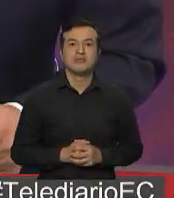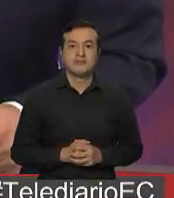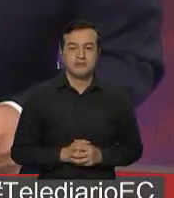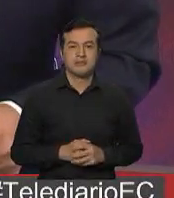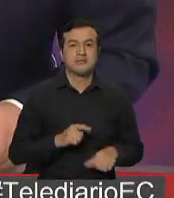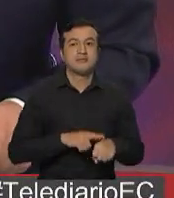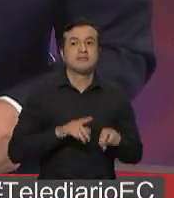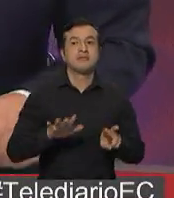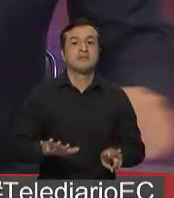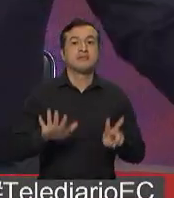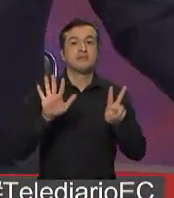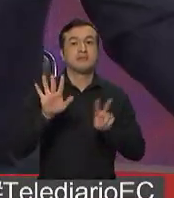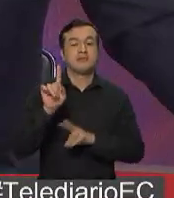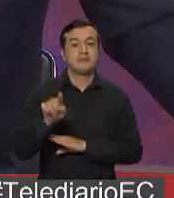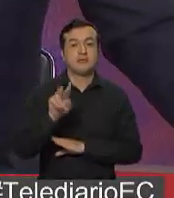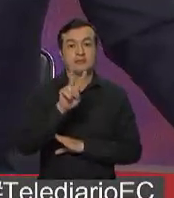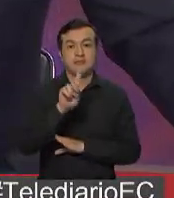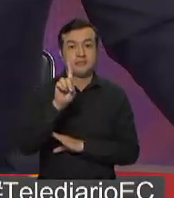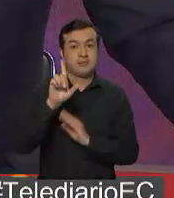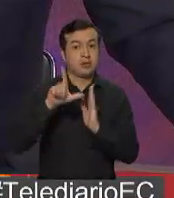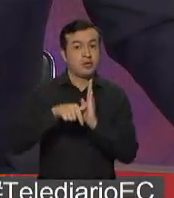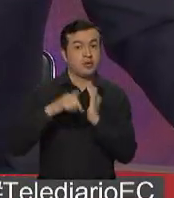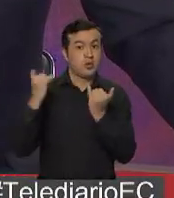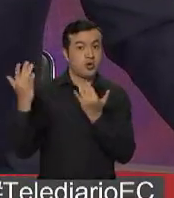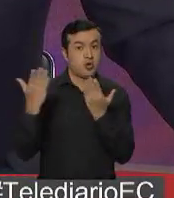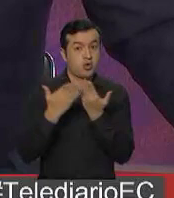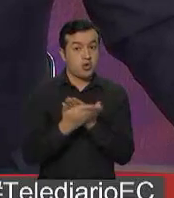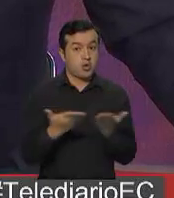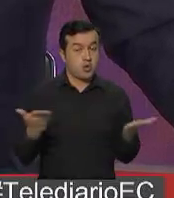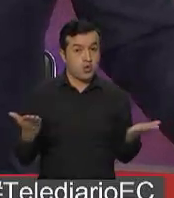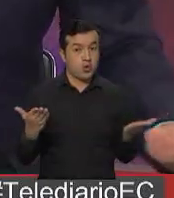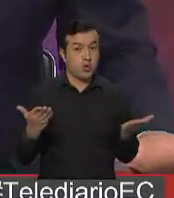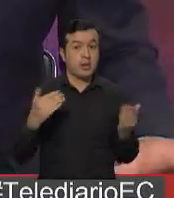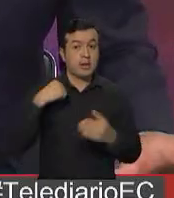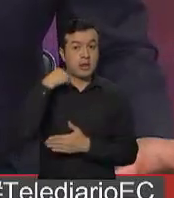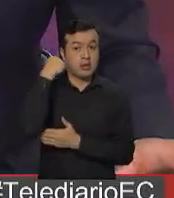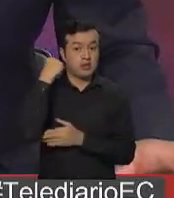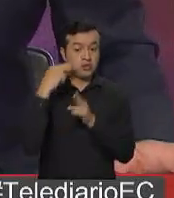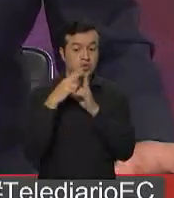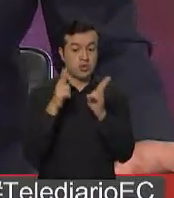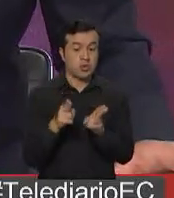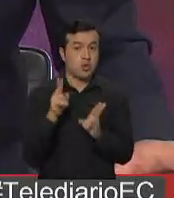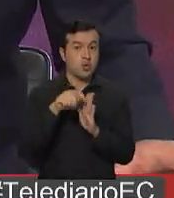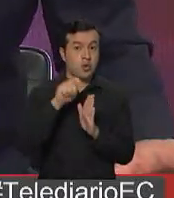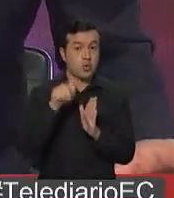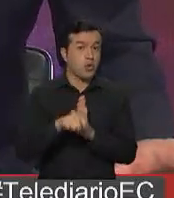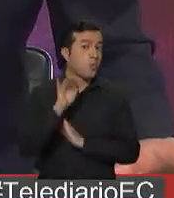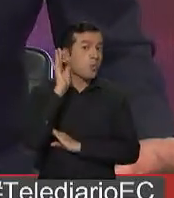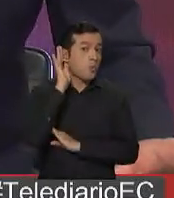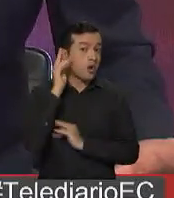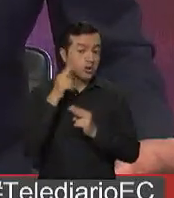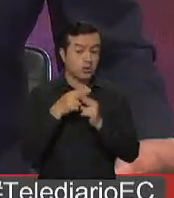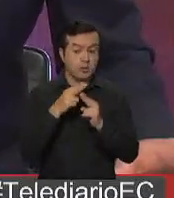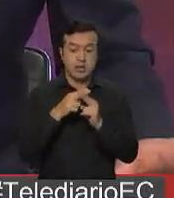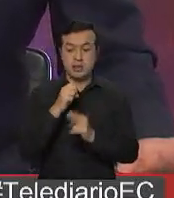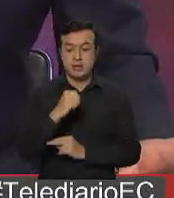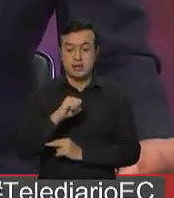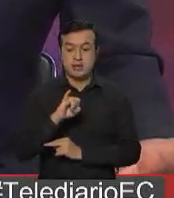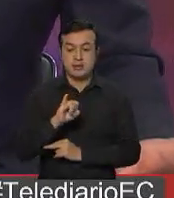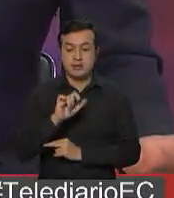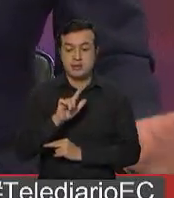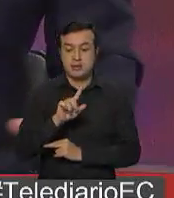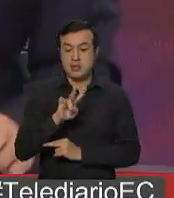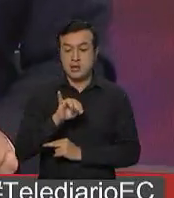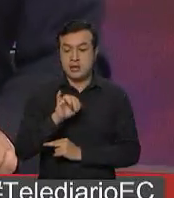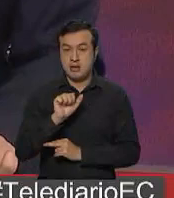Siete de la mañana, 21 minutos, se encuentra con nosotros la activista y defensora de derechos humanos, la abogada Silvia Buendía, integrante además de la Comisión